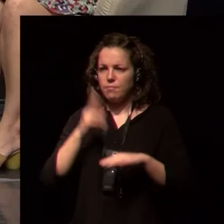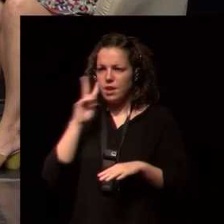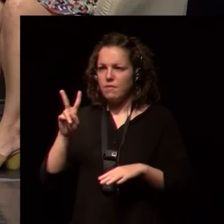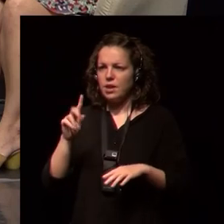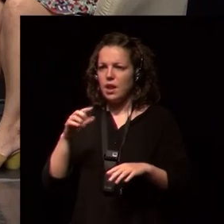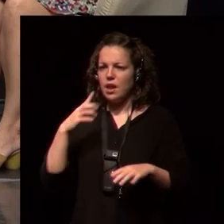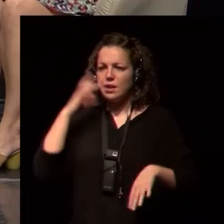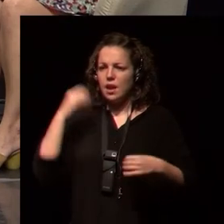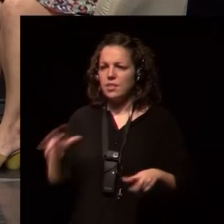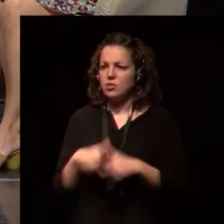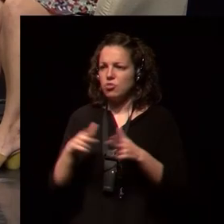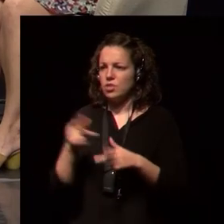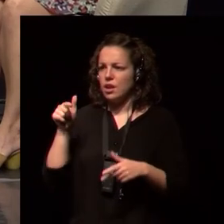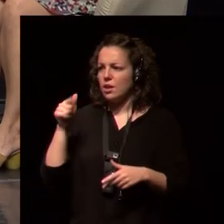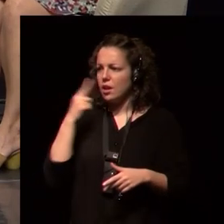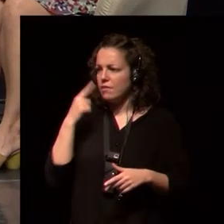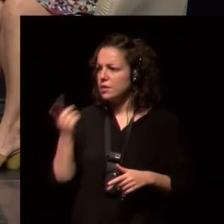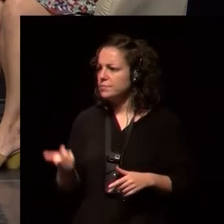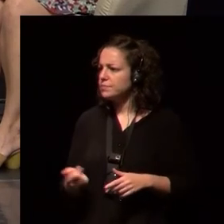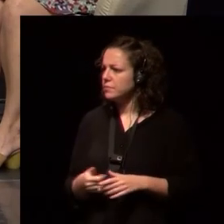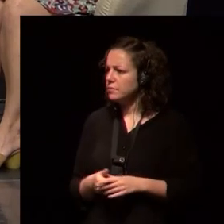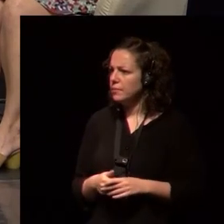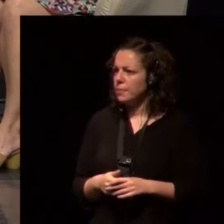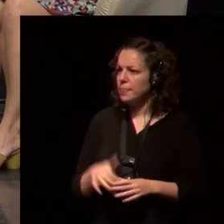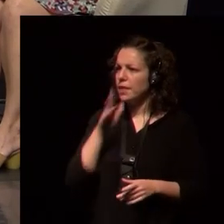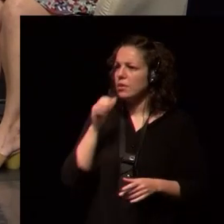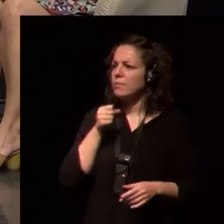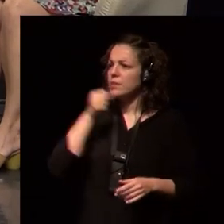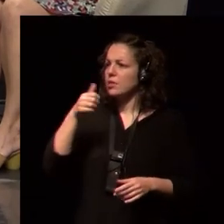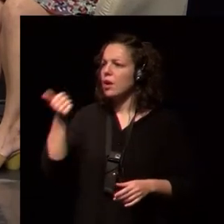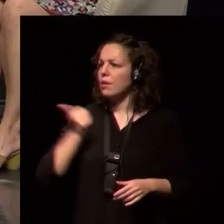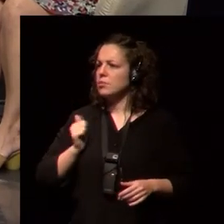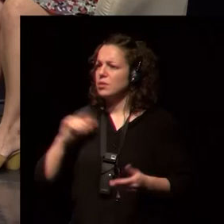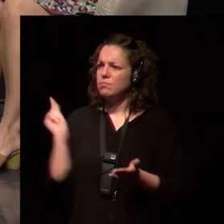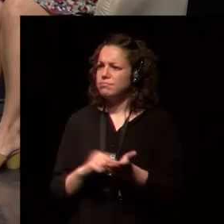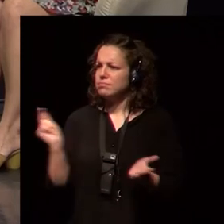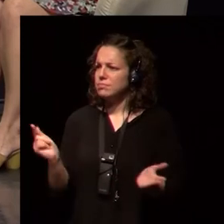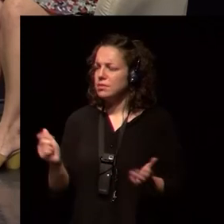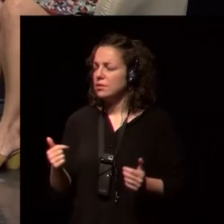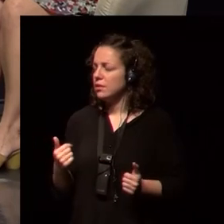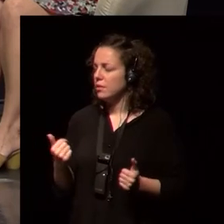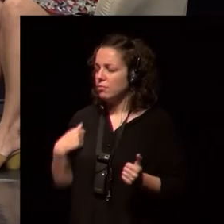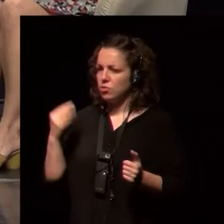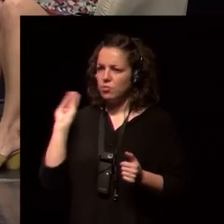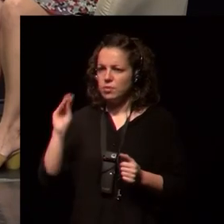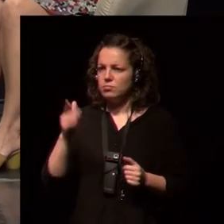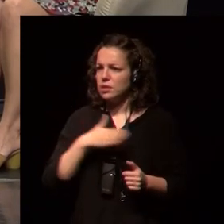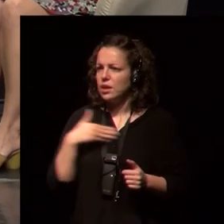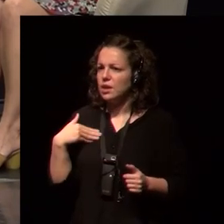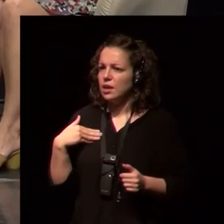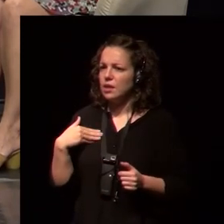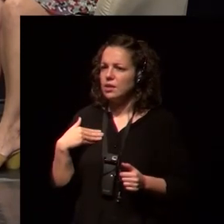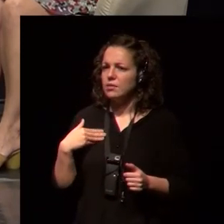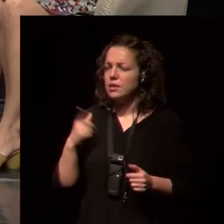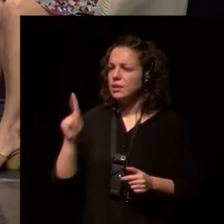realidad social en la que estamos. Venga, ahora que tienes el micro, aprovecha rápido. Vale, ok. Bueno, yo lo que quería